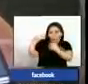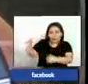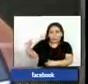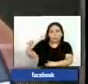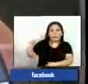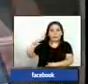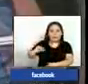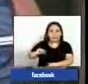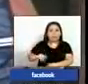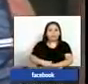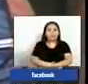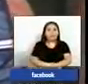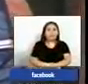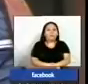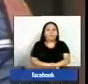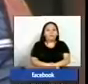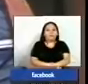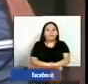reducido.